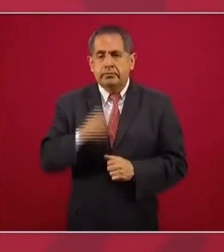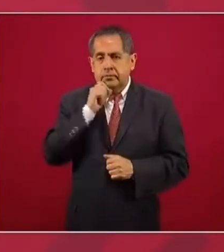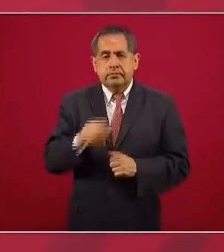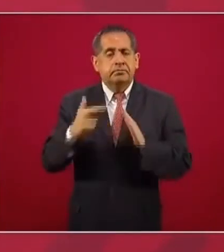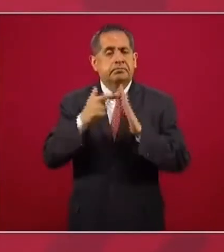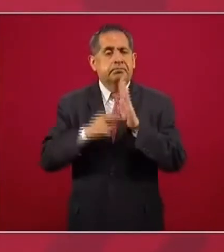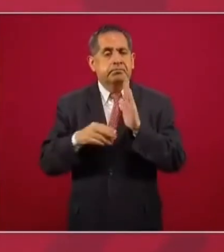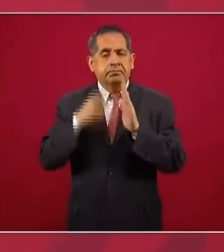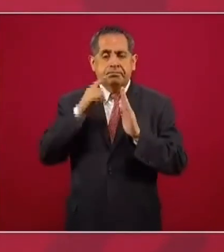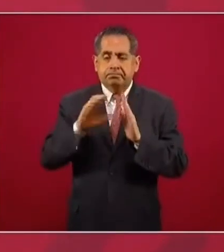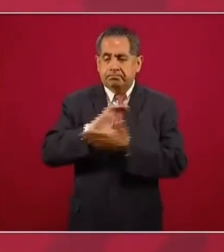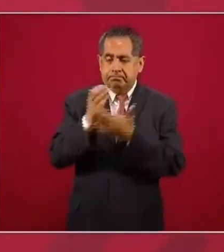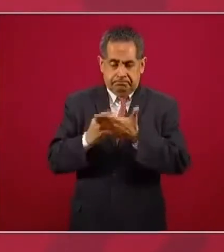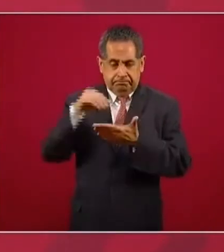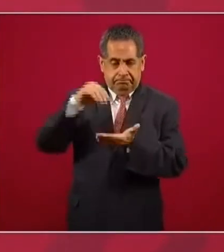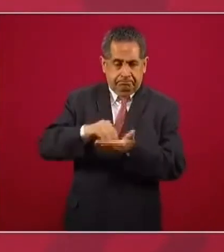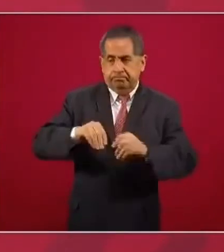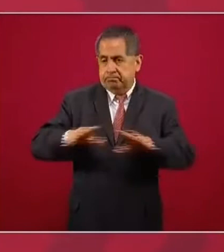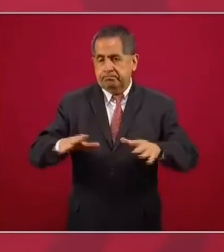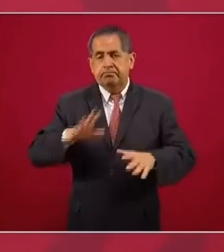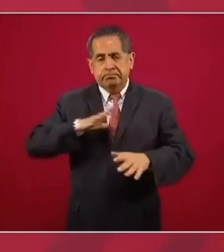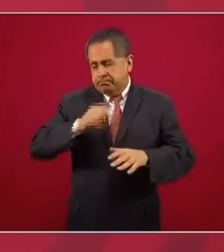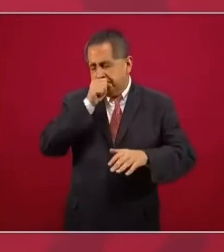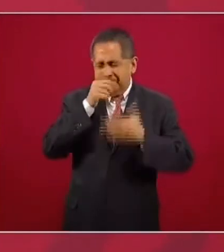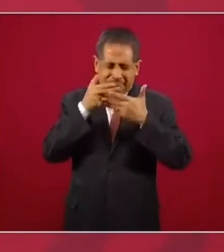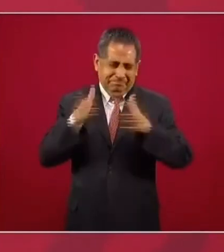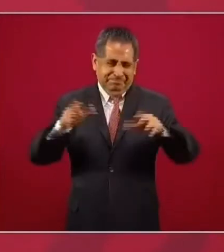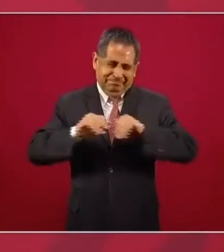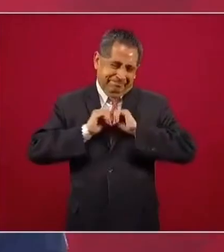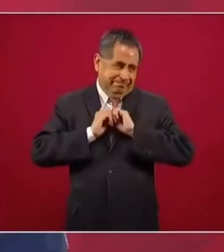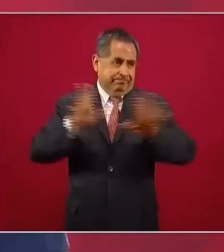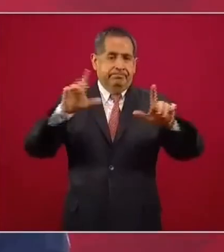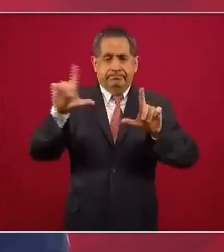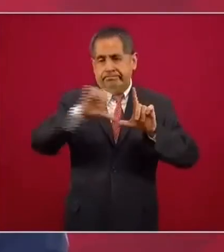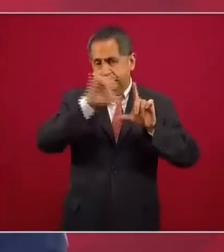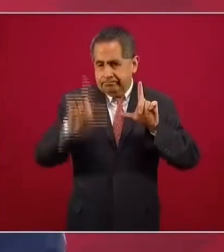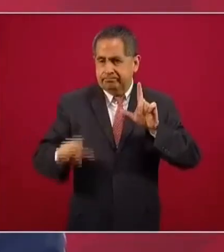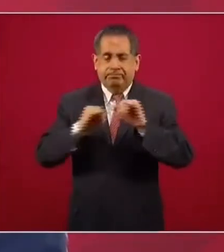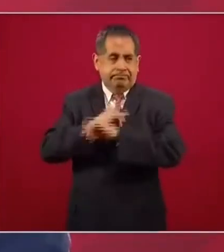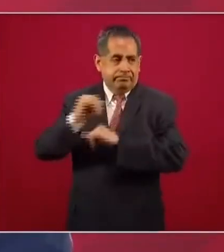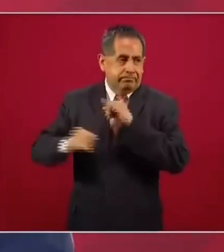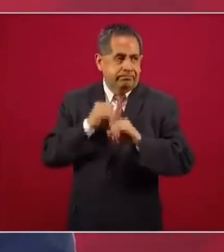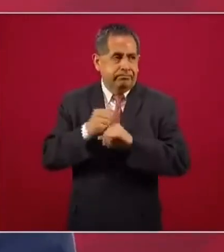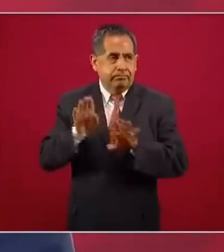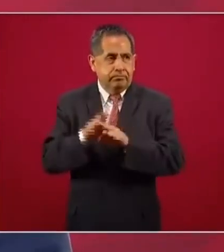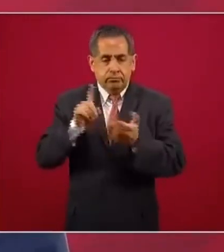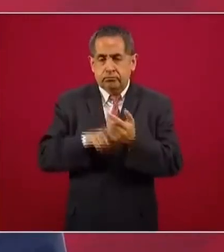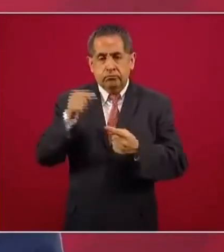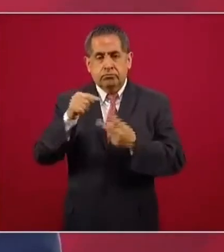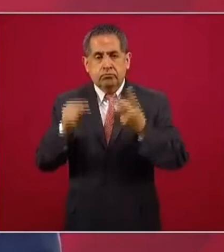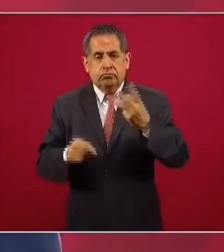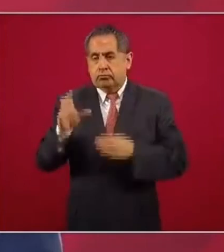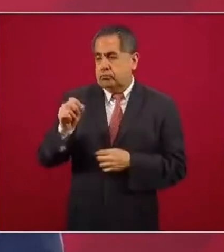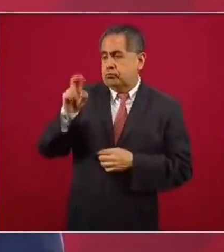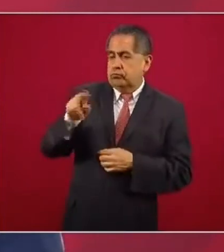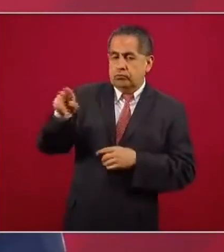de licitación, amplia publicación de las bases de licitación a nivel nacional e internacional en los medios oficiales de